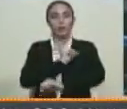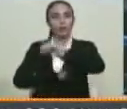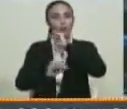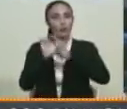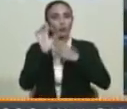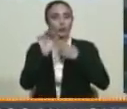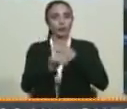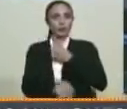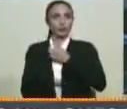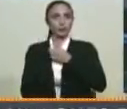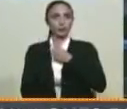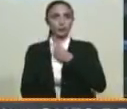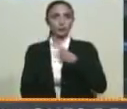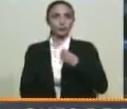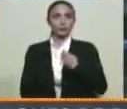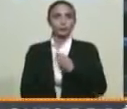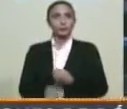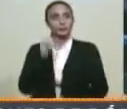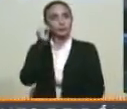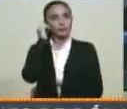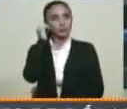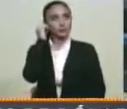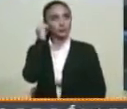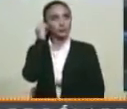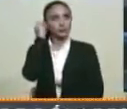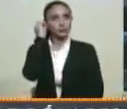de la conducción de la patria.